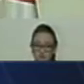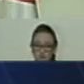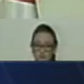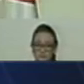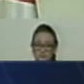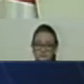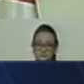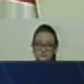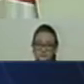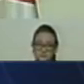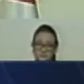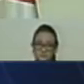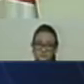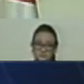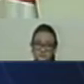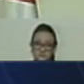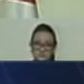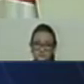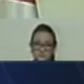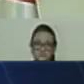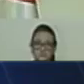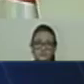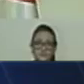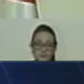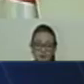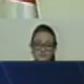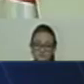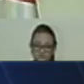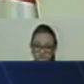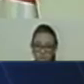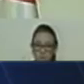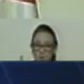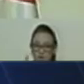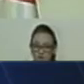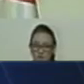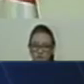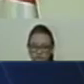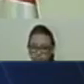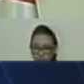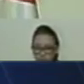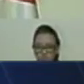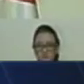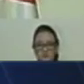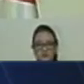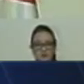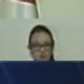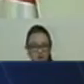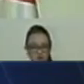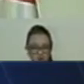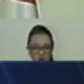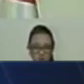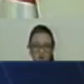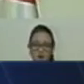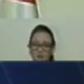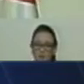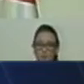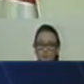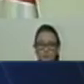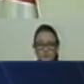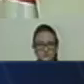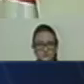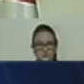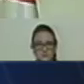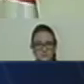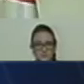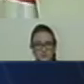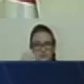el país, que hacen vida política en el Parlamento, que hacen vida política en las regiones, en los municipios, ¿no? Y creo